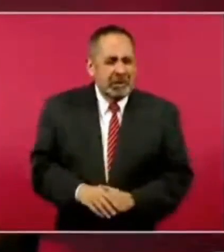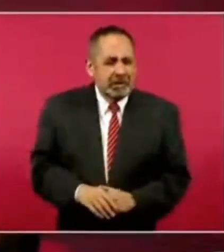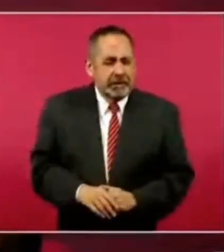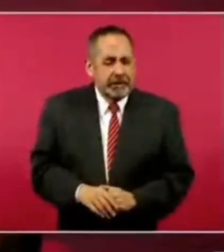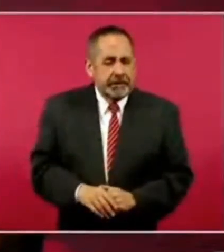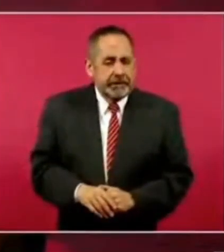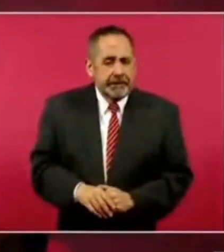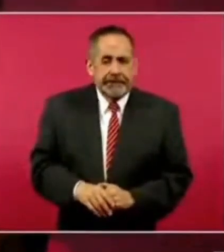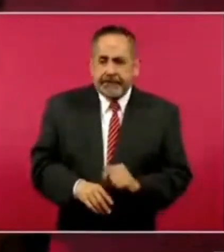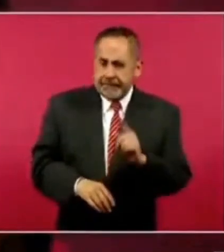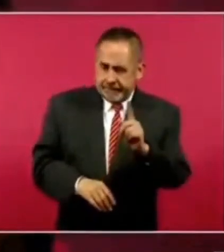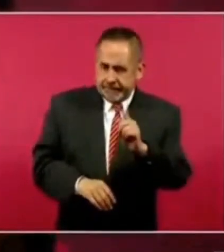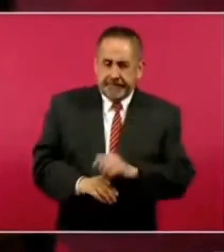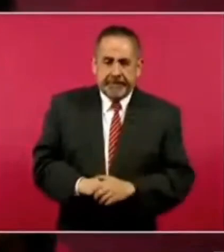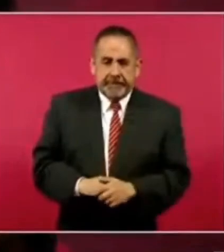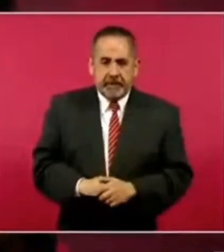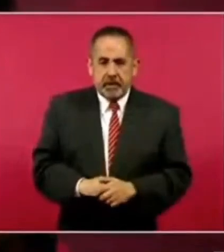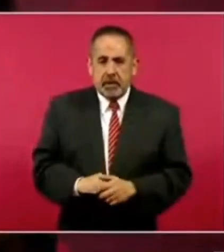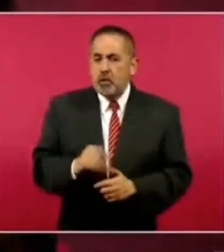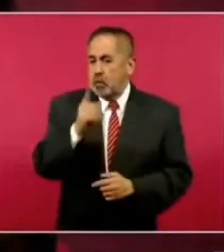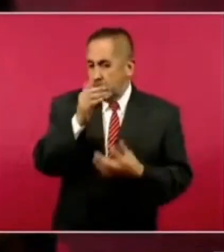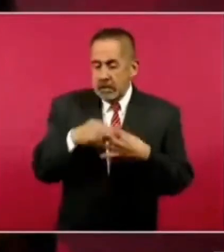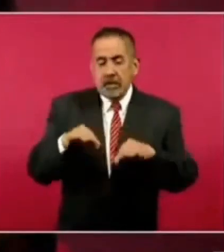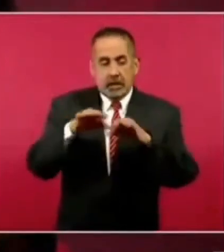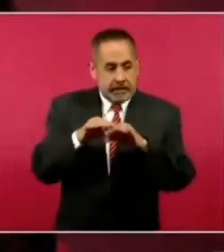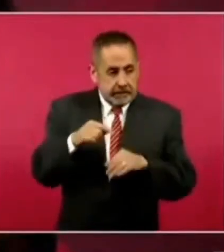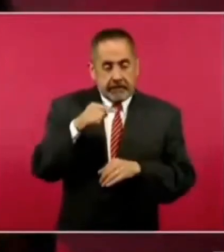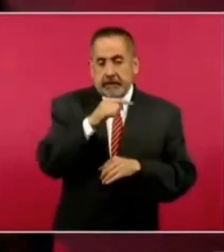Entonces, es importante el tema